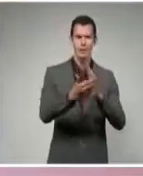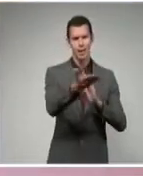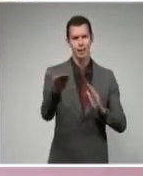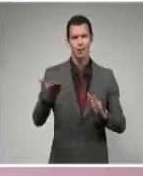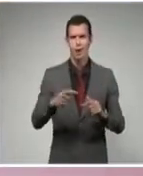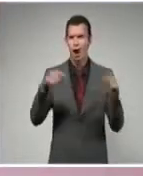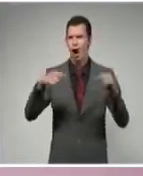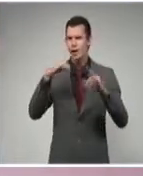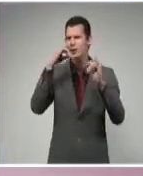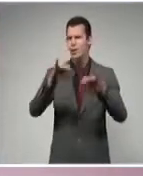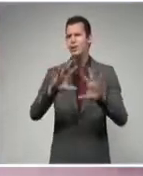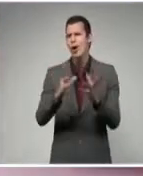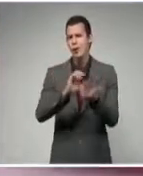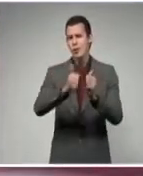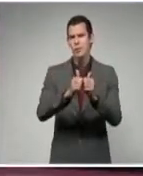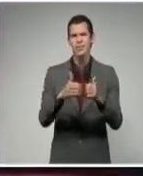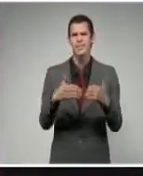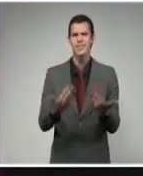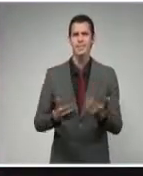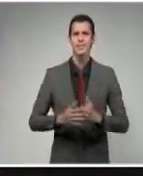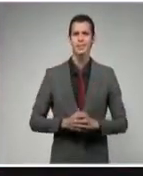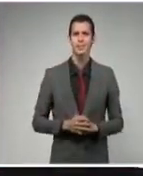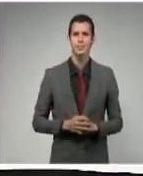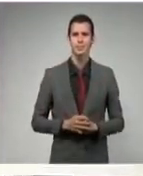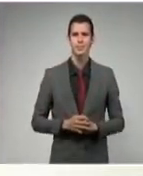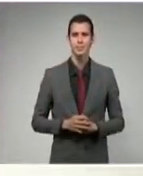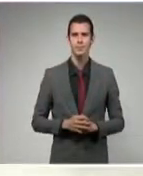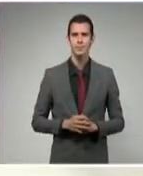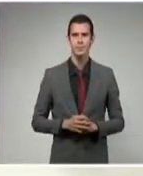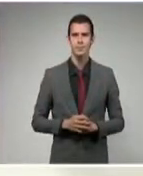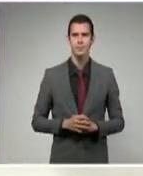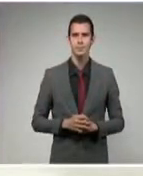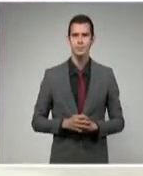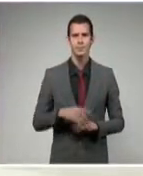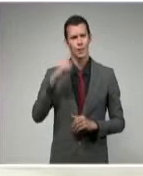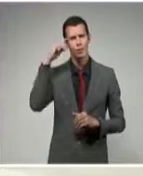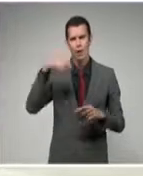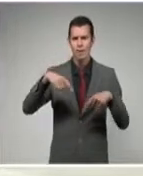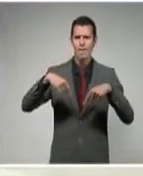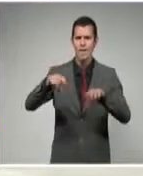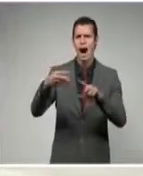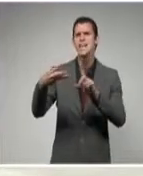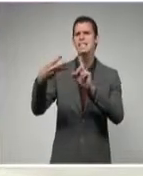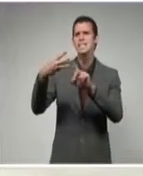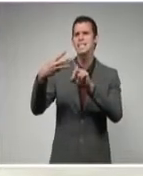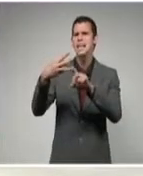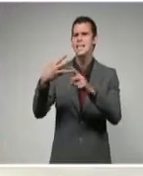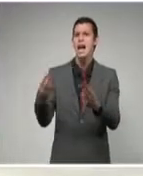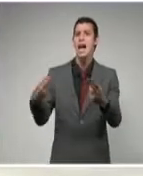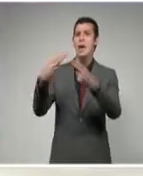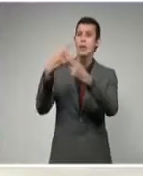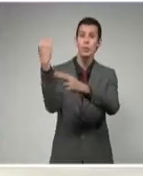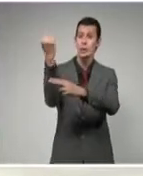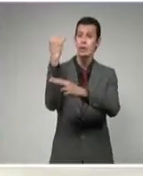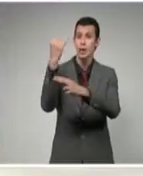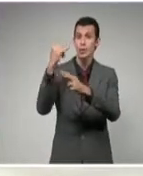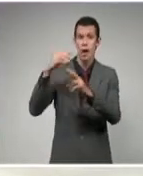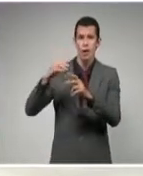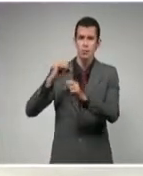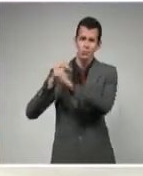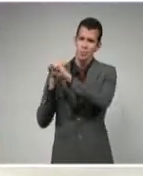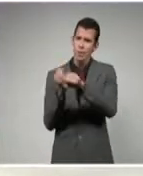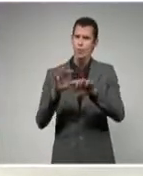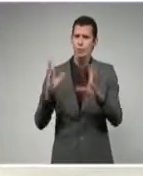Deportiva al mediodía. Pero la preselección nacional de béisbol, que se prepara para la tercera Copa del Caribe, realizará tres juegos de entrenamientos con el equipo